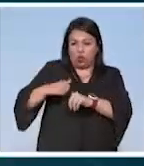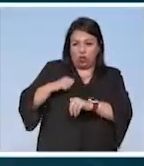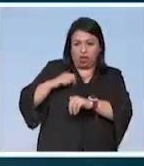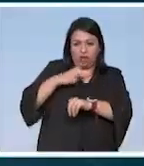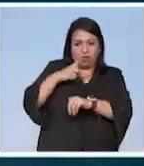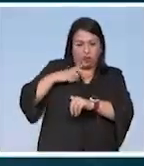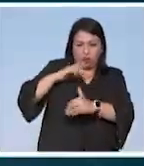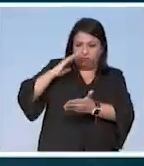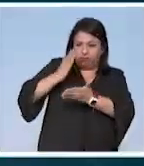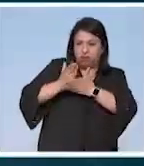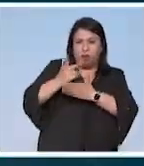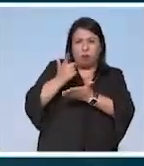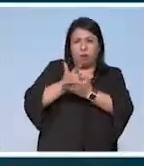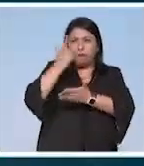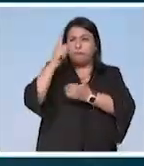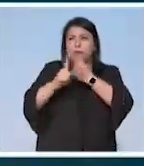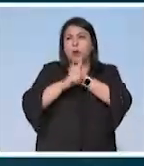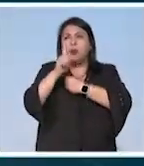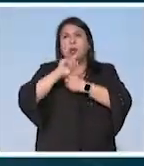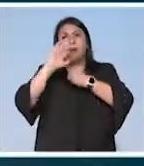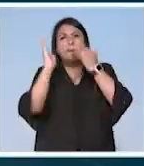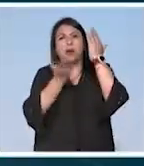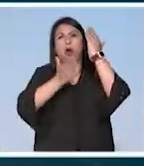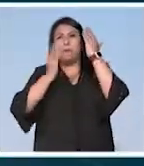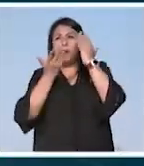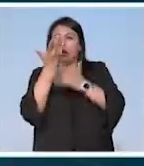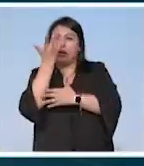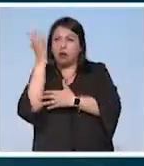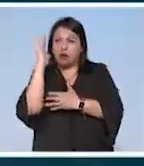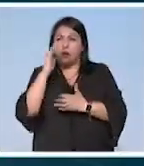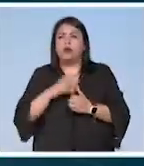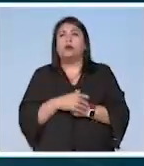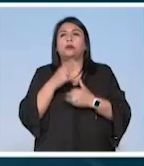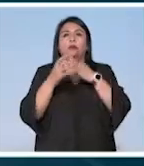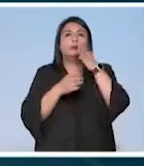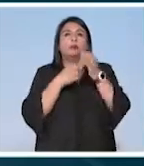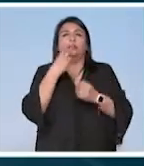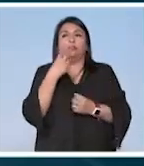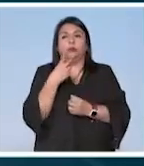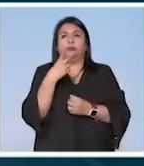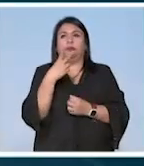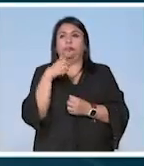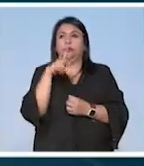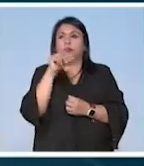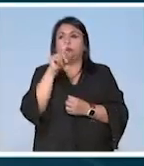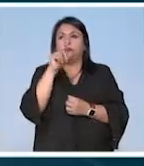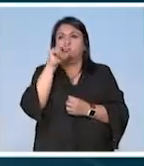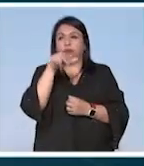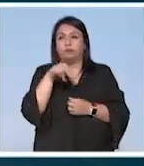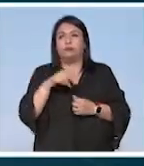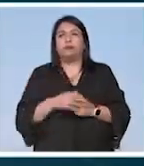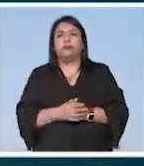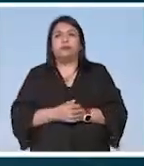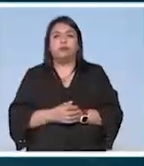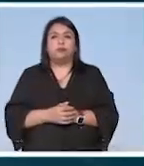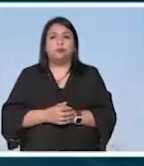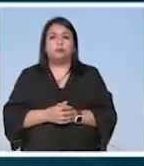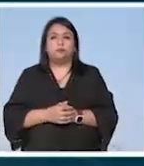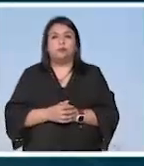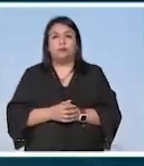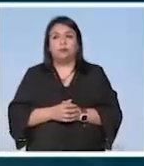para contener el grave problema de la tala clandestina. Para Noticias 22, Katia León Monterrubio.